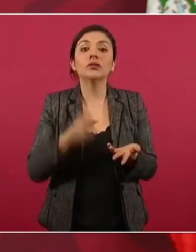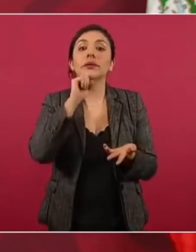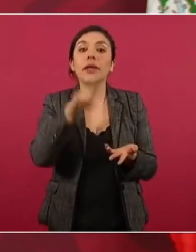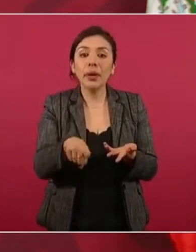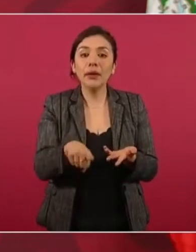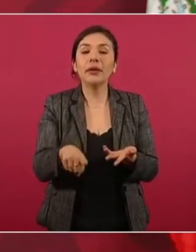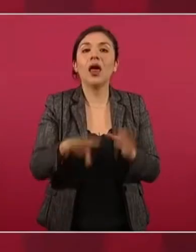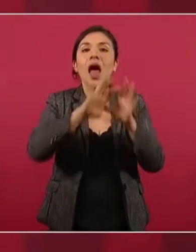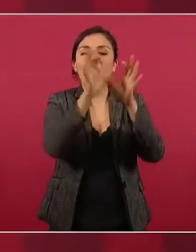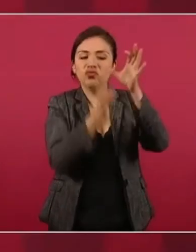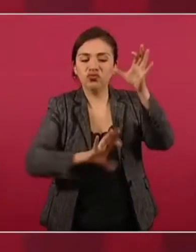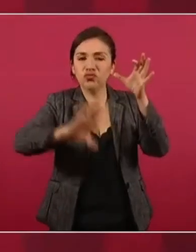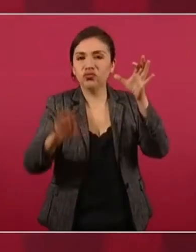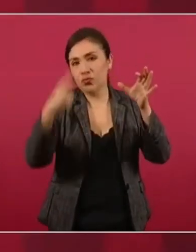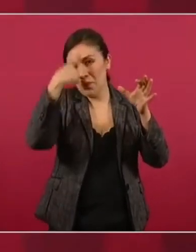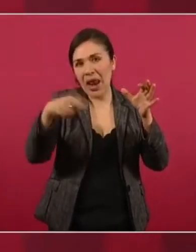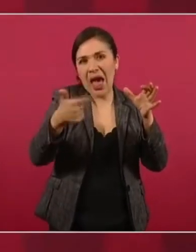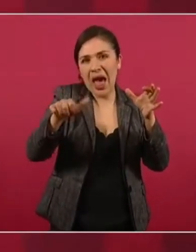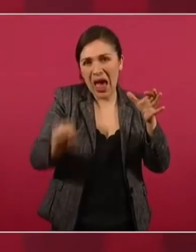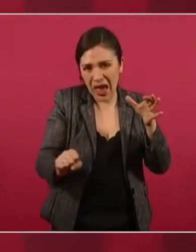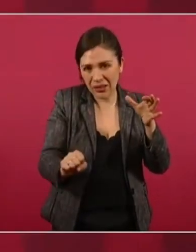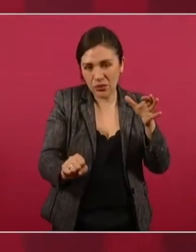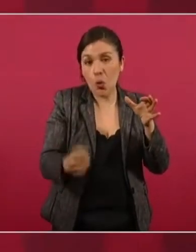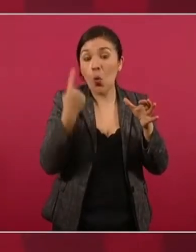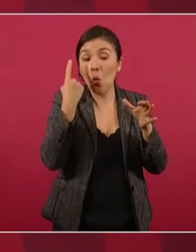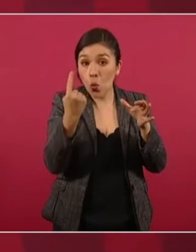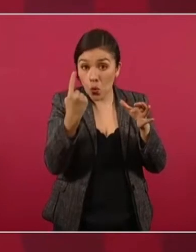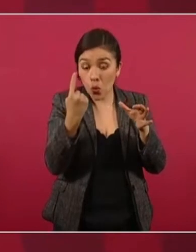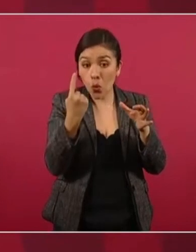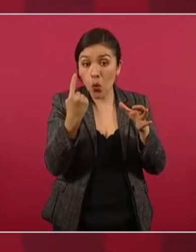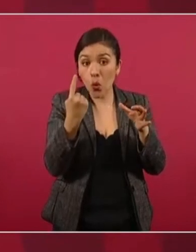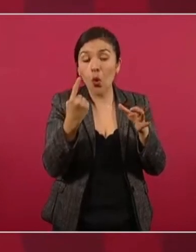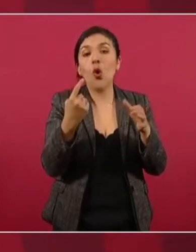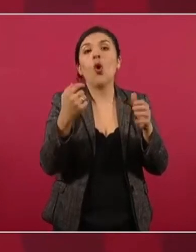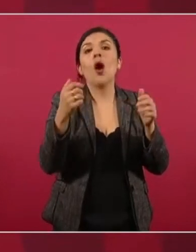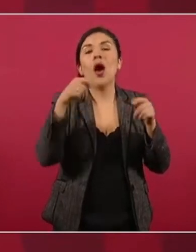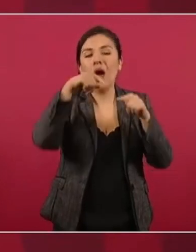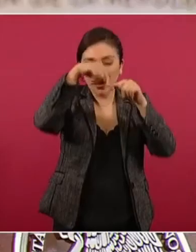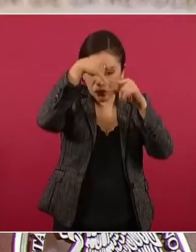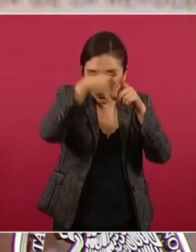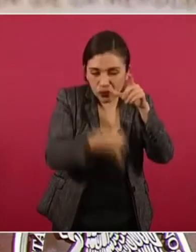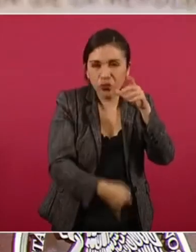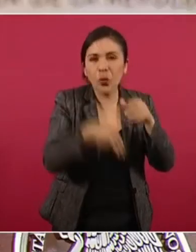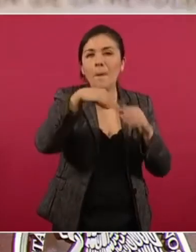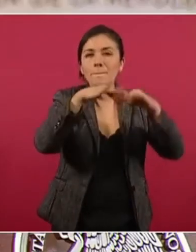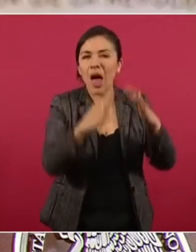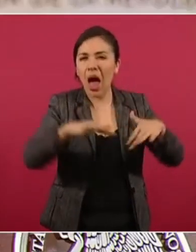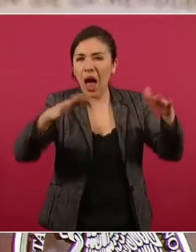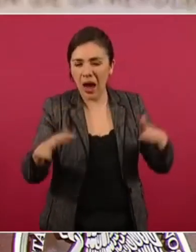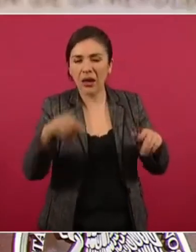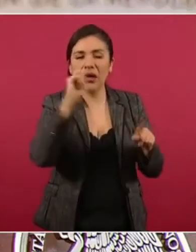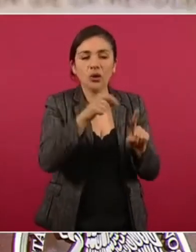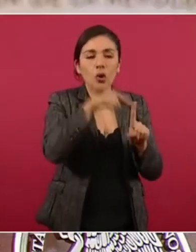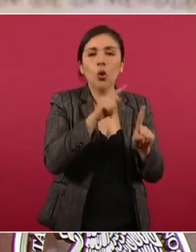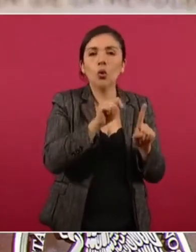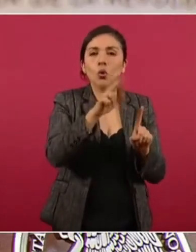el gasoducto, un gasoducto marítimo de Tuxpan